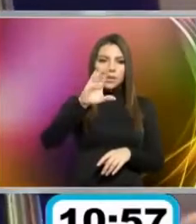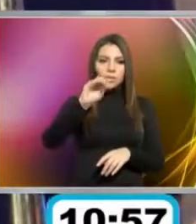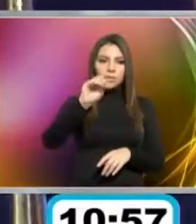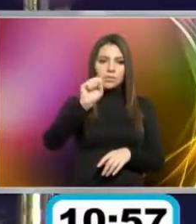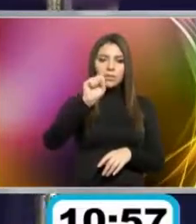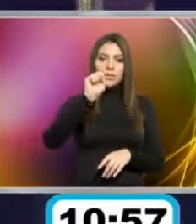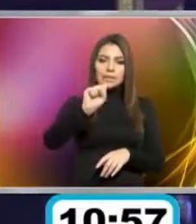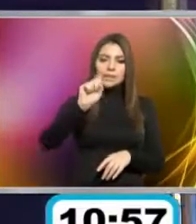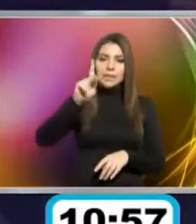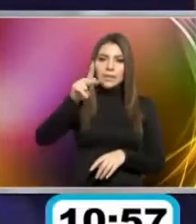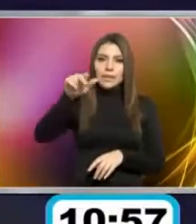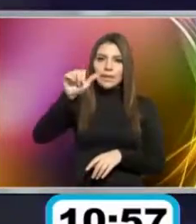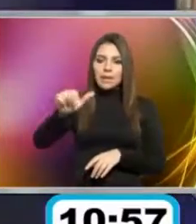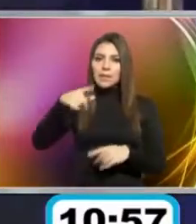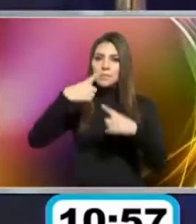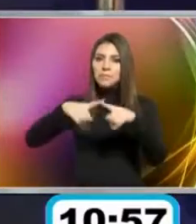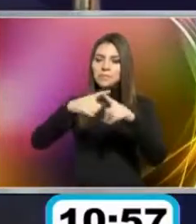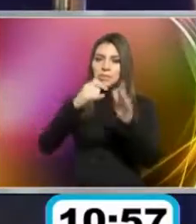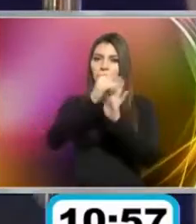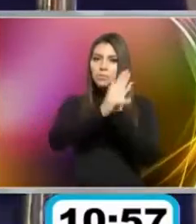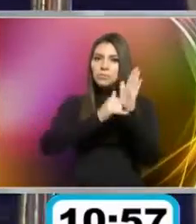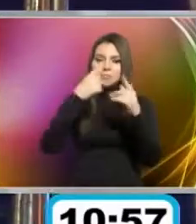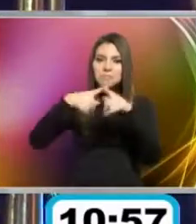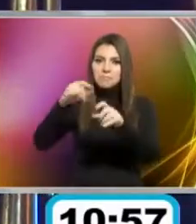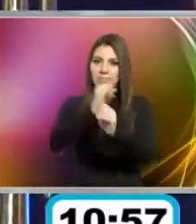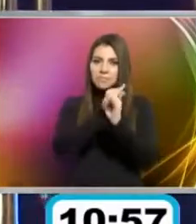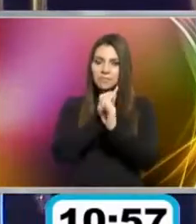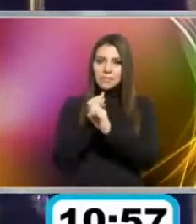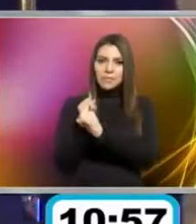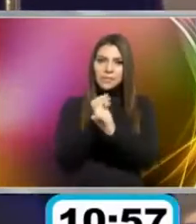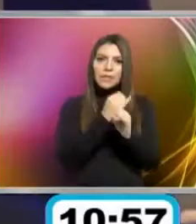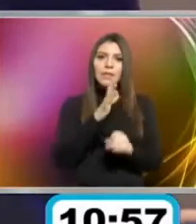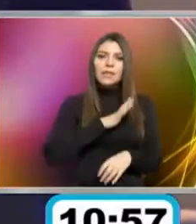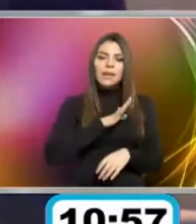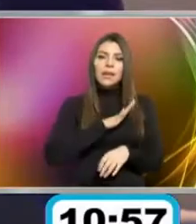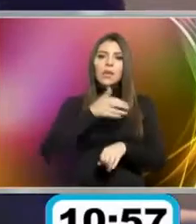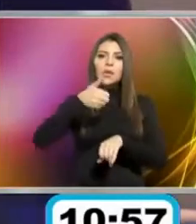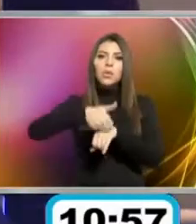nos pueden encontrar, ya saben, YouTube, todas las redes. Y ahí vienen los